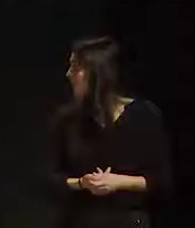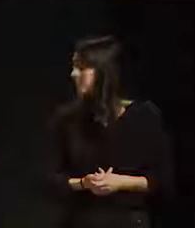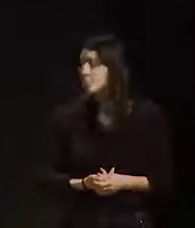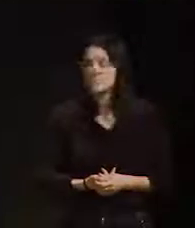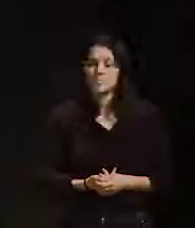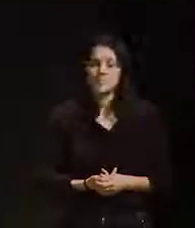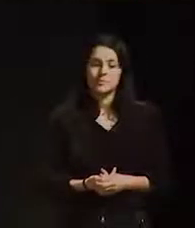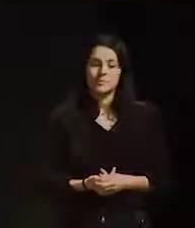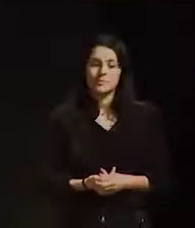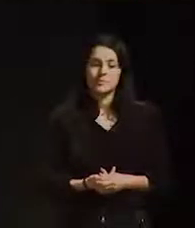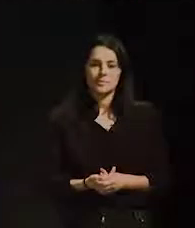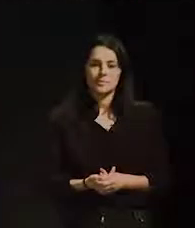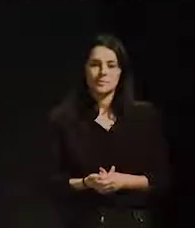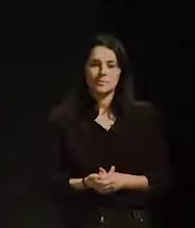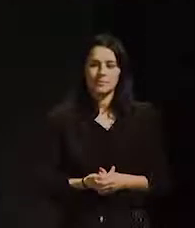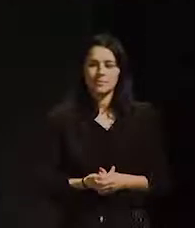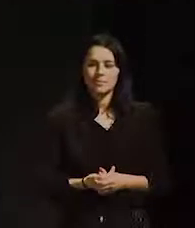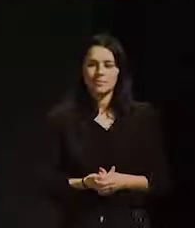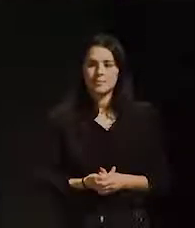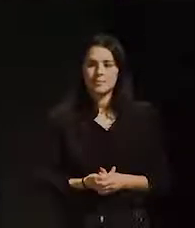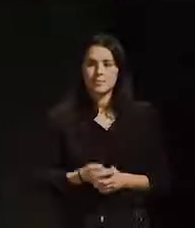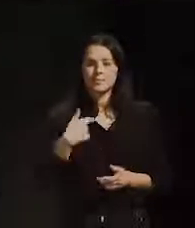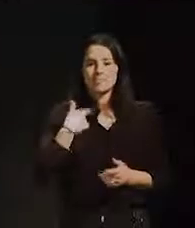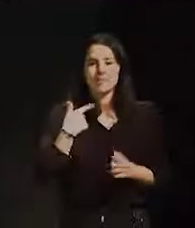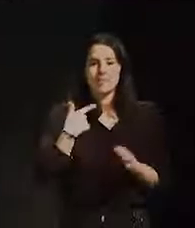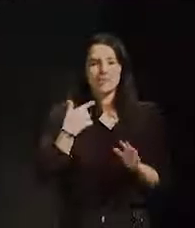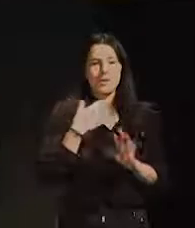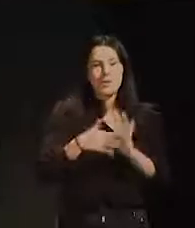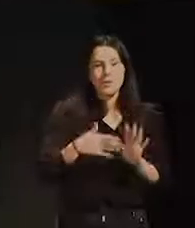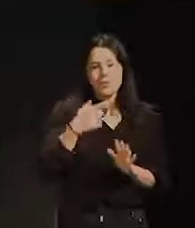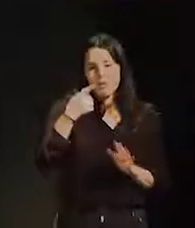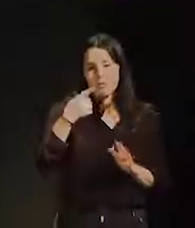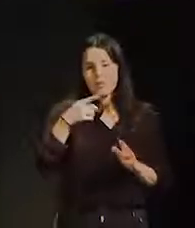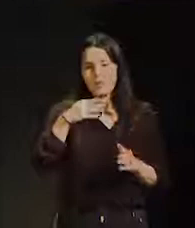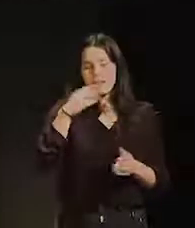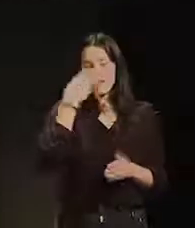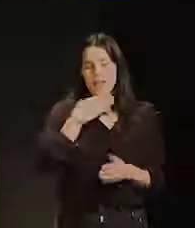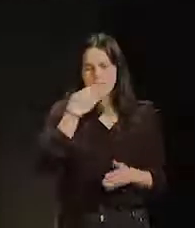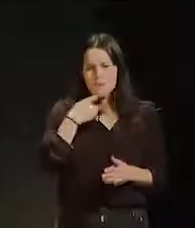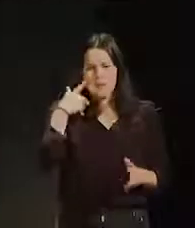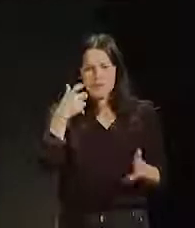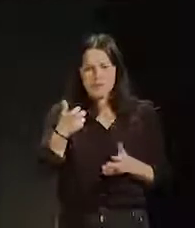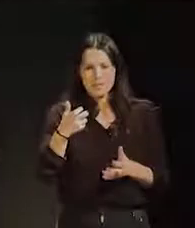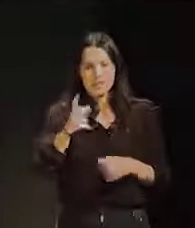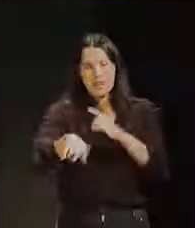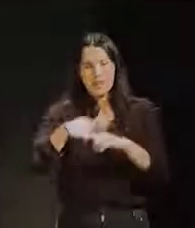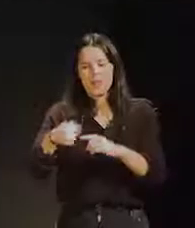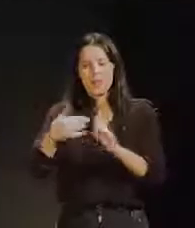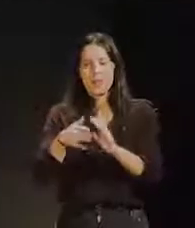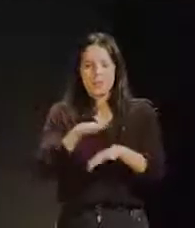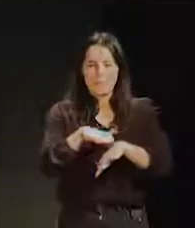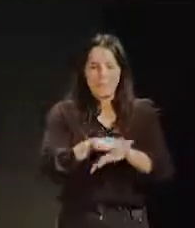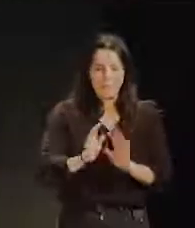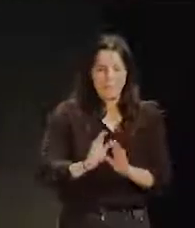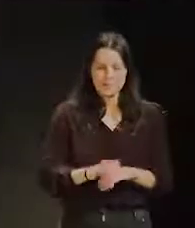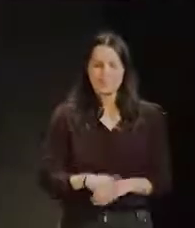a la Escuela de Arte. Hablo de la Escuela de Arte. Vamos a hablar más de ahora. Perdón.